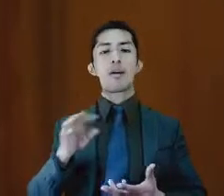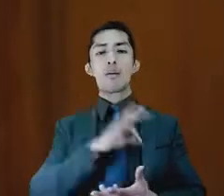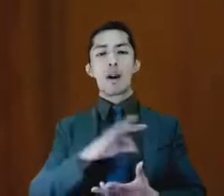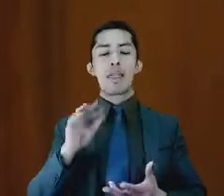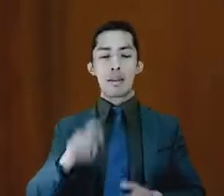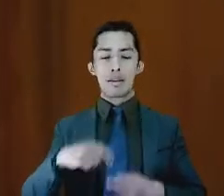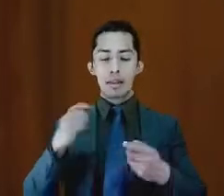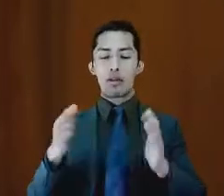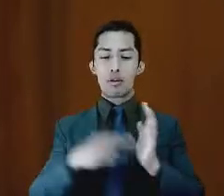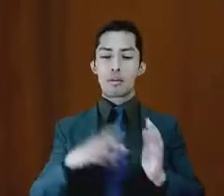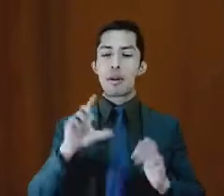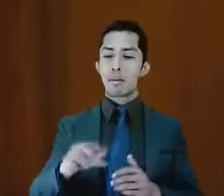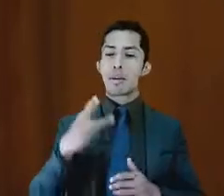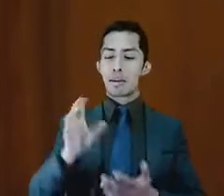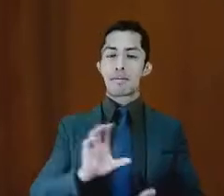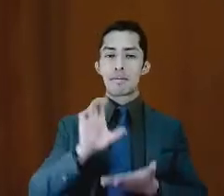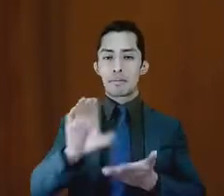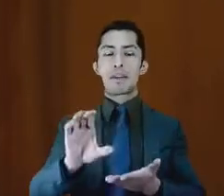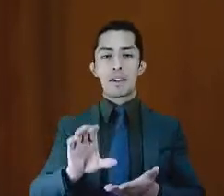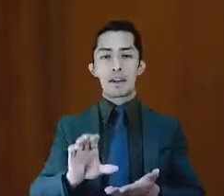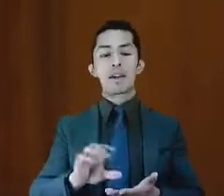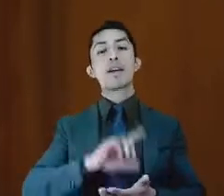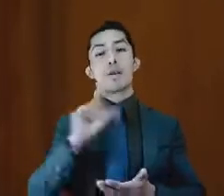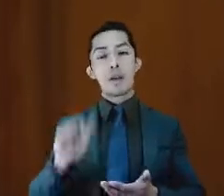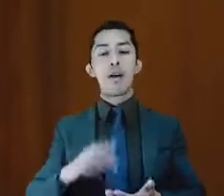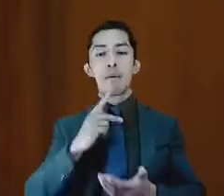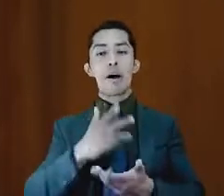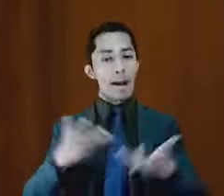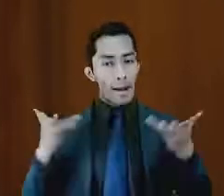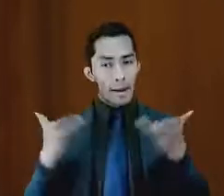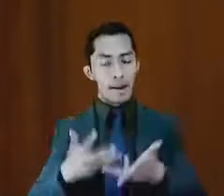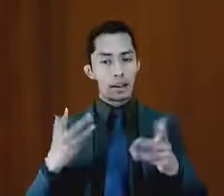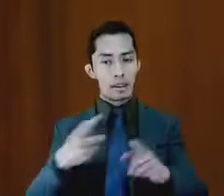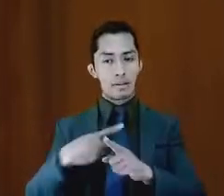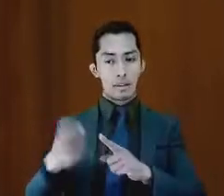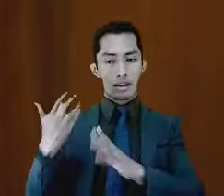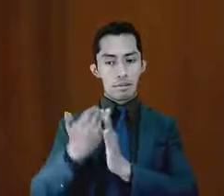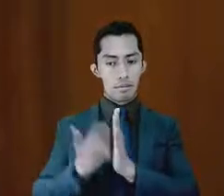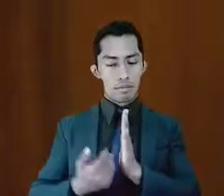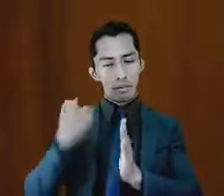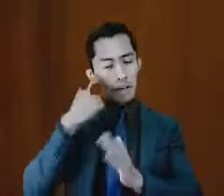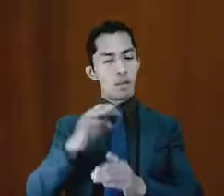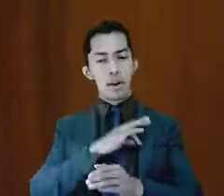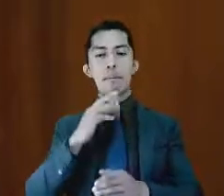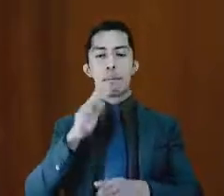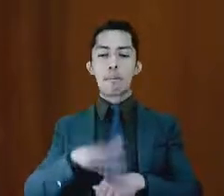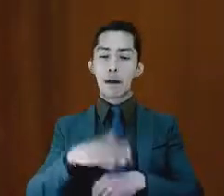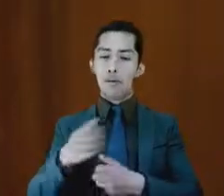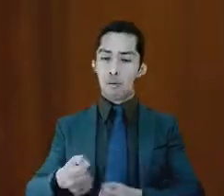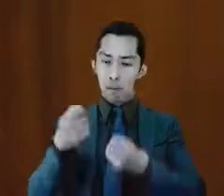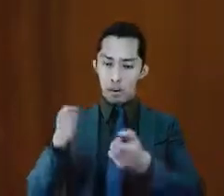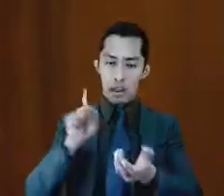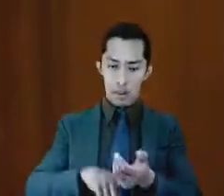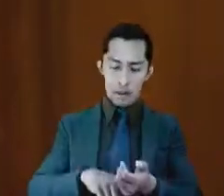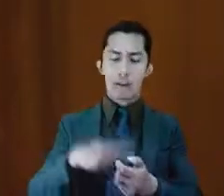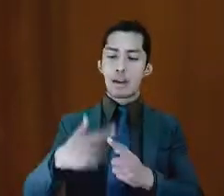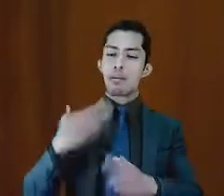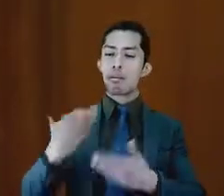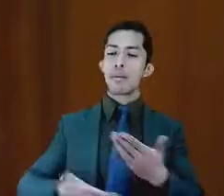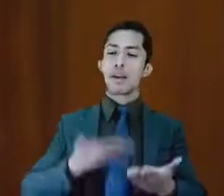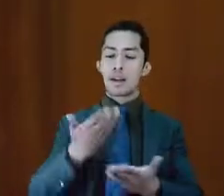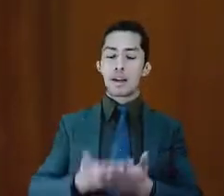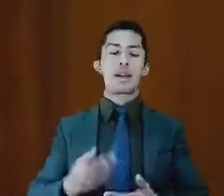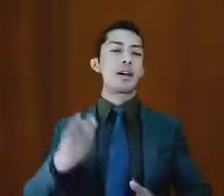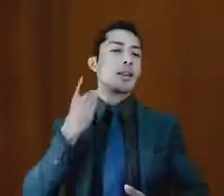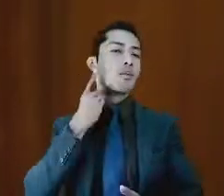fiscal 2023 y adopte las medidas pertinentes para fortalecerlo, presentado por su servidor